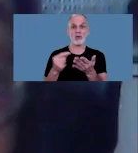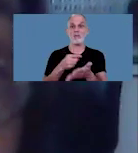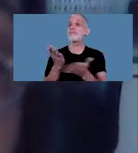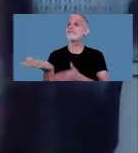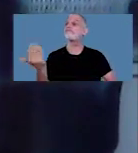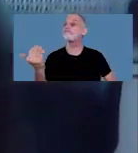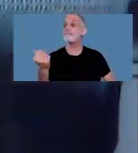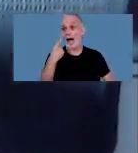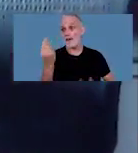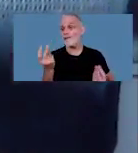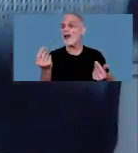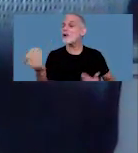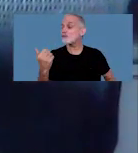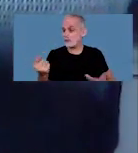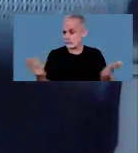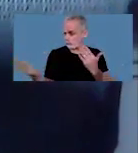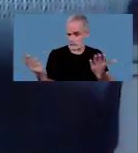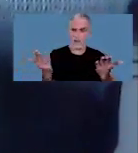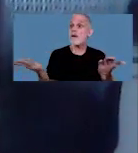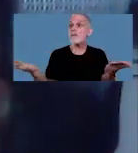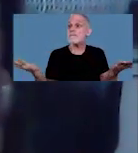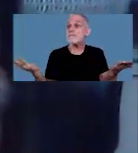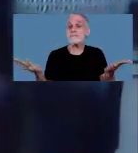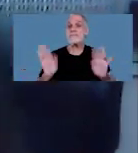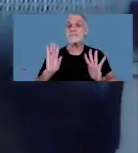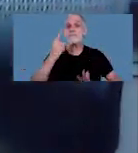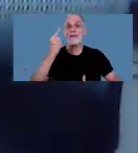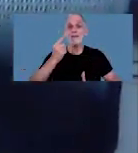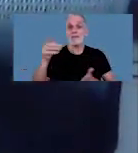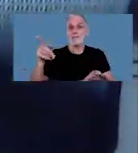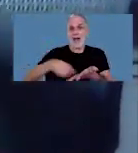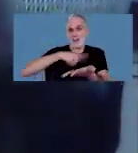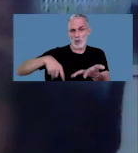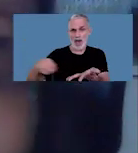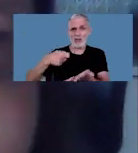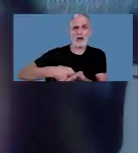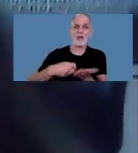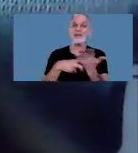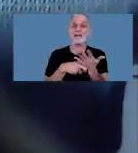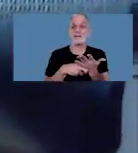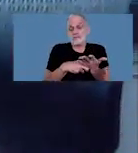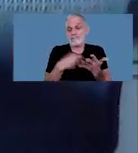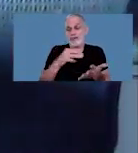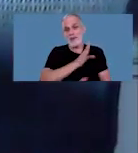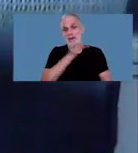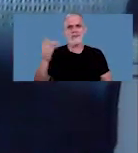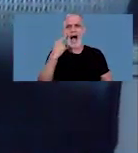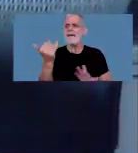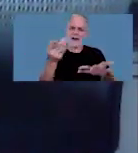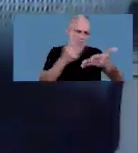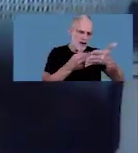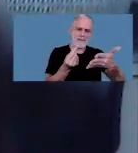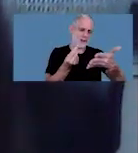propia evaluación para cotejar ese valor, o sea, le van a impugnar, el inspector va a tener que rever ese